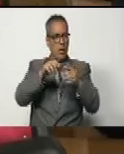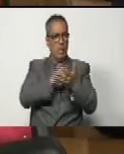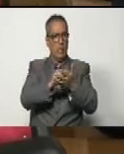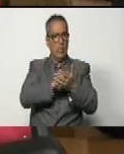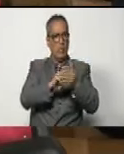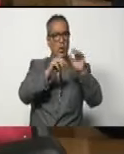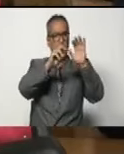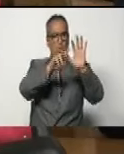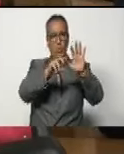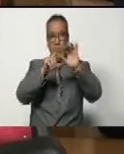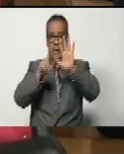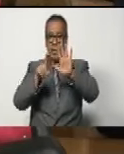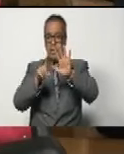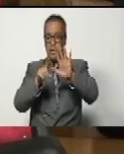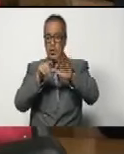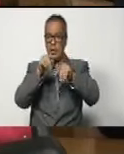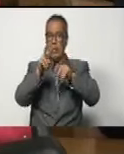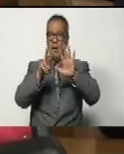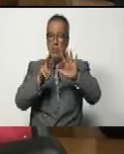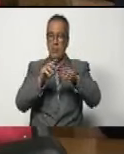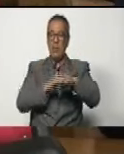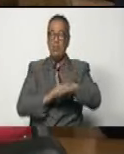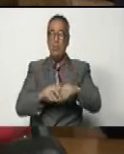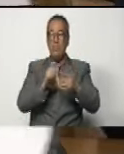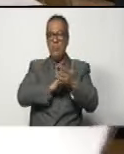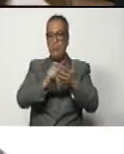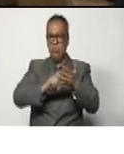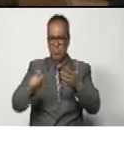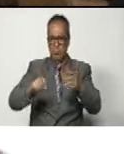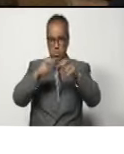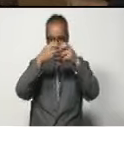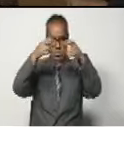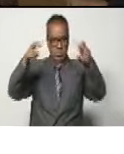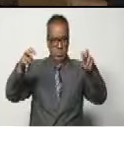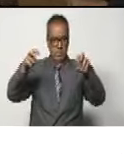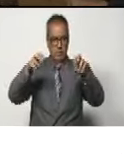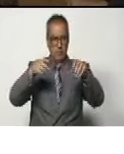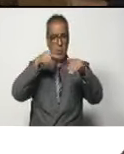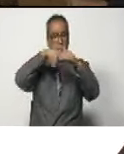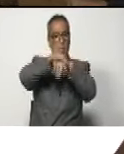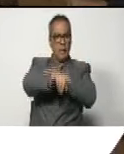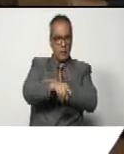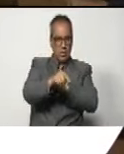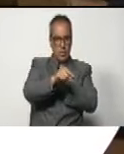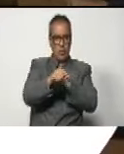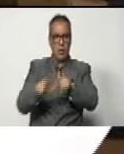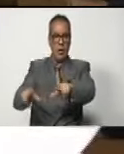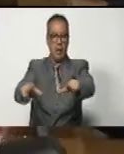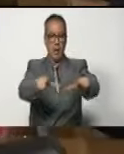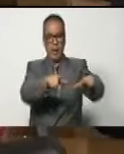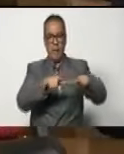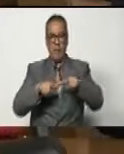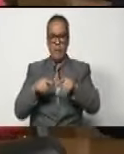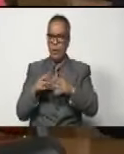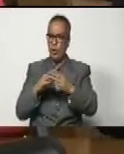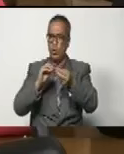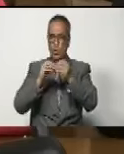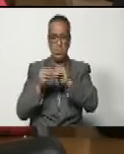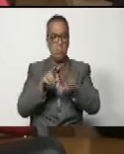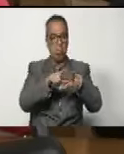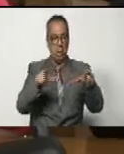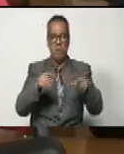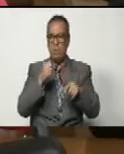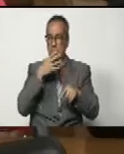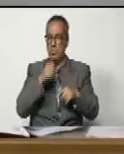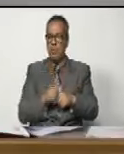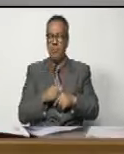artículo 96, el cual queda redactado en los siguientes términos. Epígrafe. Accesibilidad, espacios e infraestructura. Es todo,